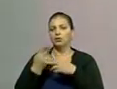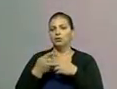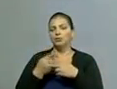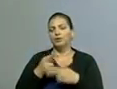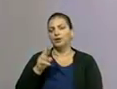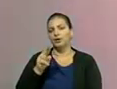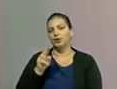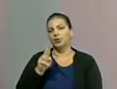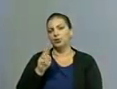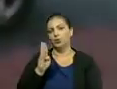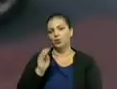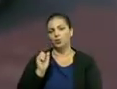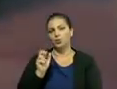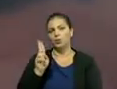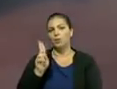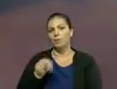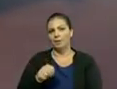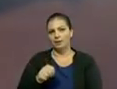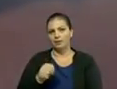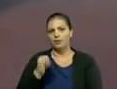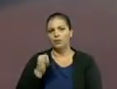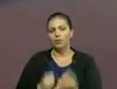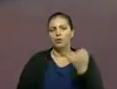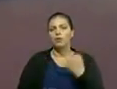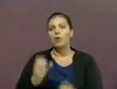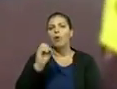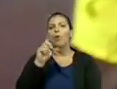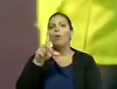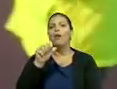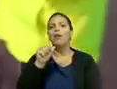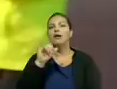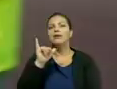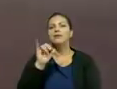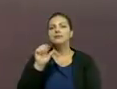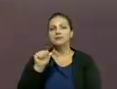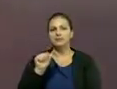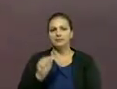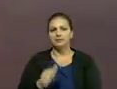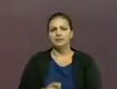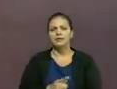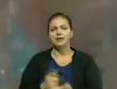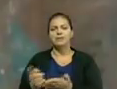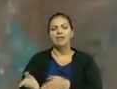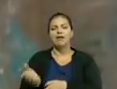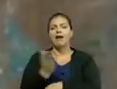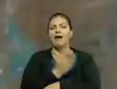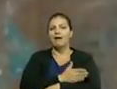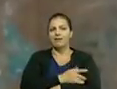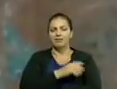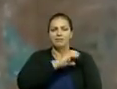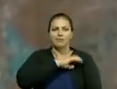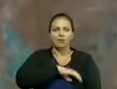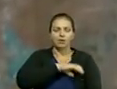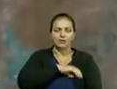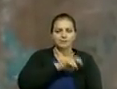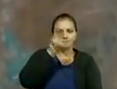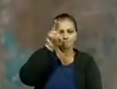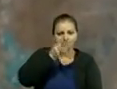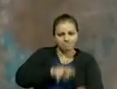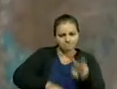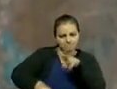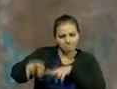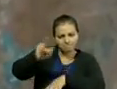de Riobamba, luego que la policía realizara un seguimiento por varias semanas. Entonces procedimos inmediatamente a realizar lo que